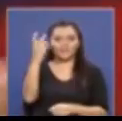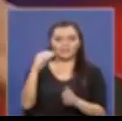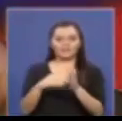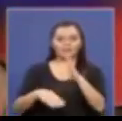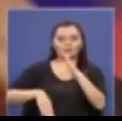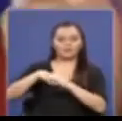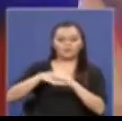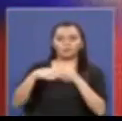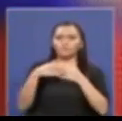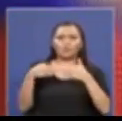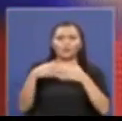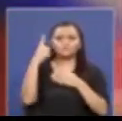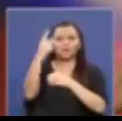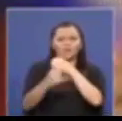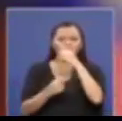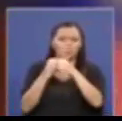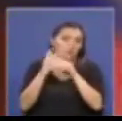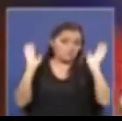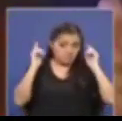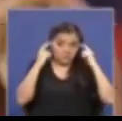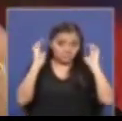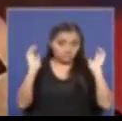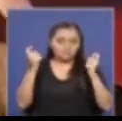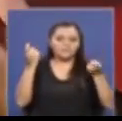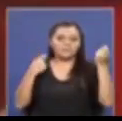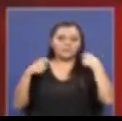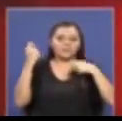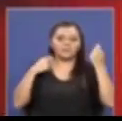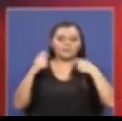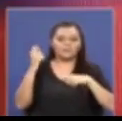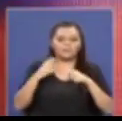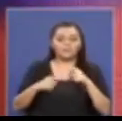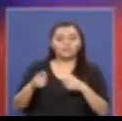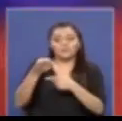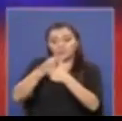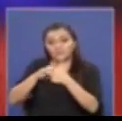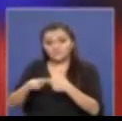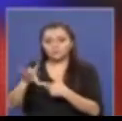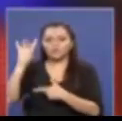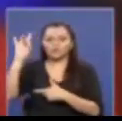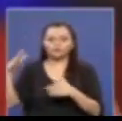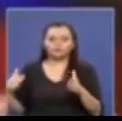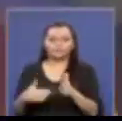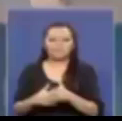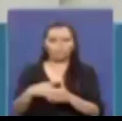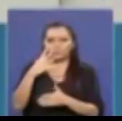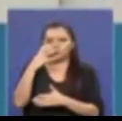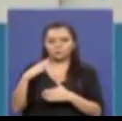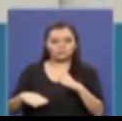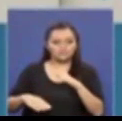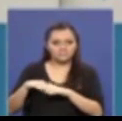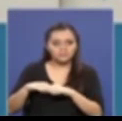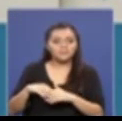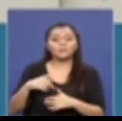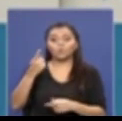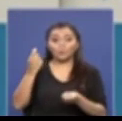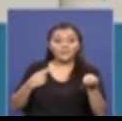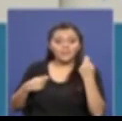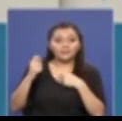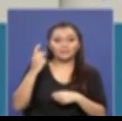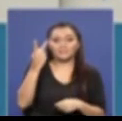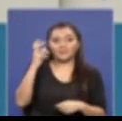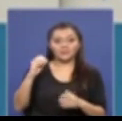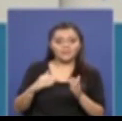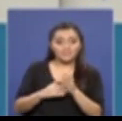dólares, supongo que son anuales. La canasta es hasta 8.496 dólares. Venta entre 20 mil y 160